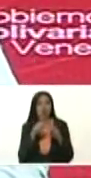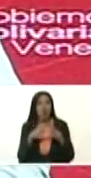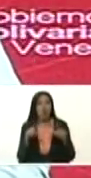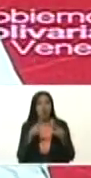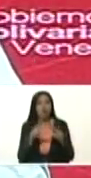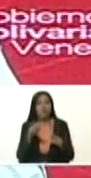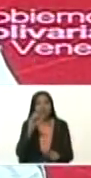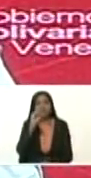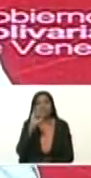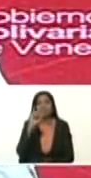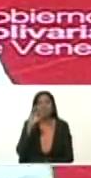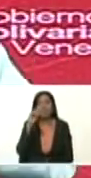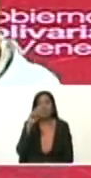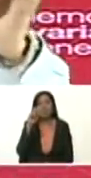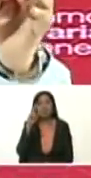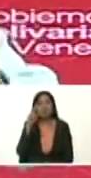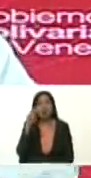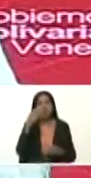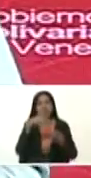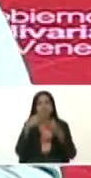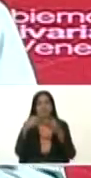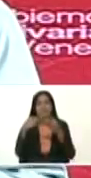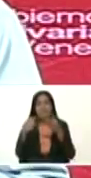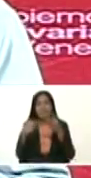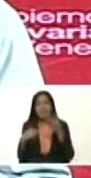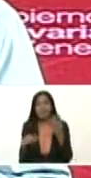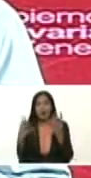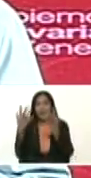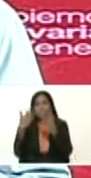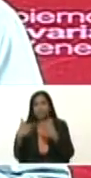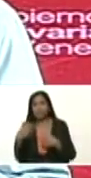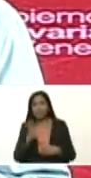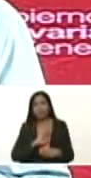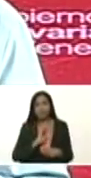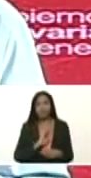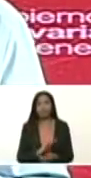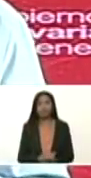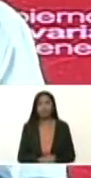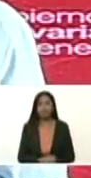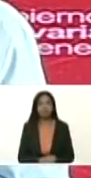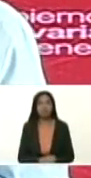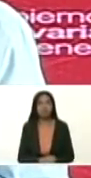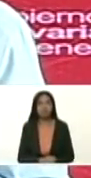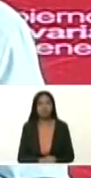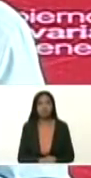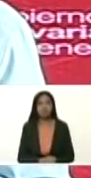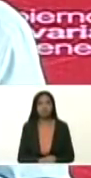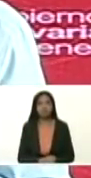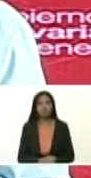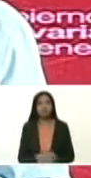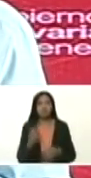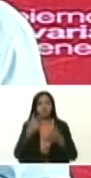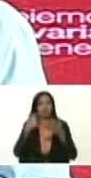Sidor, de Benalún, de Alcaza, de Guri, de Macagua,